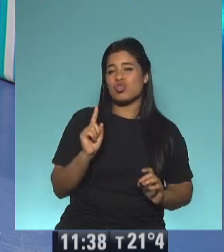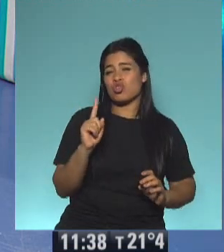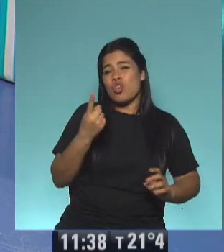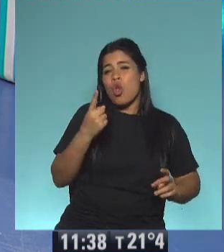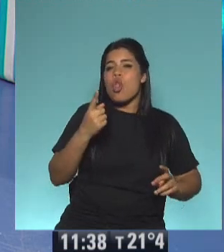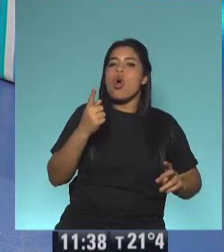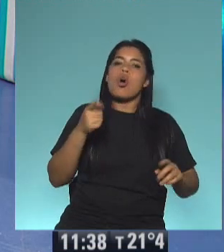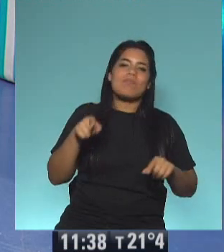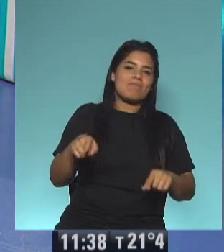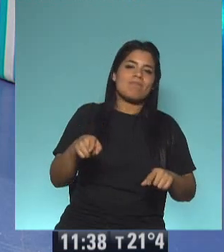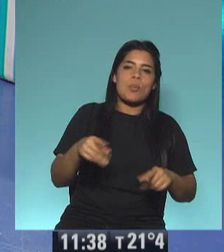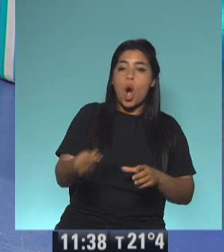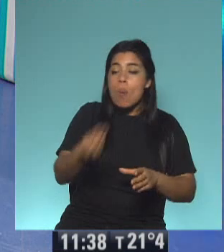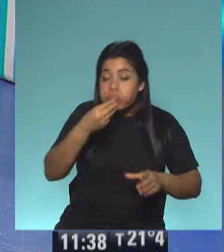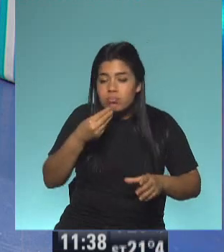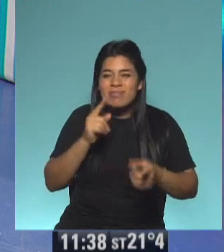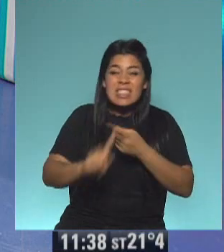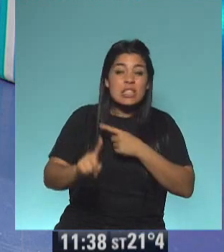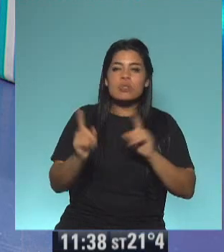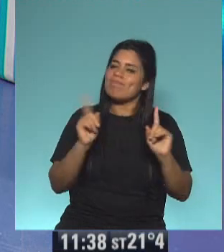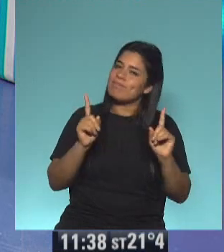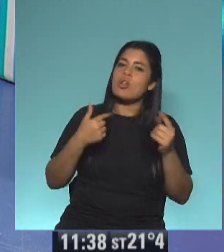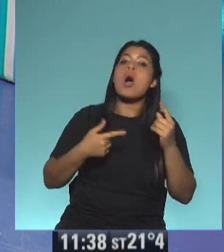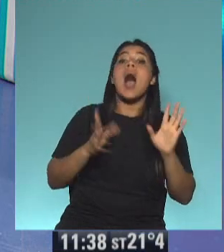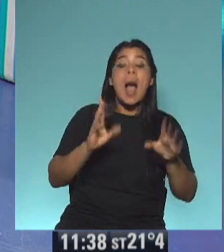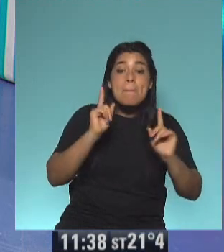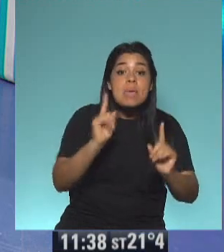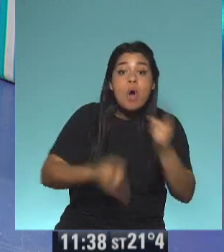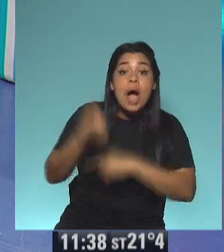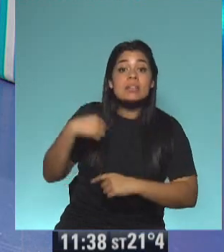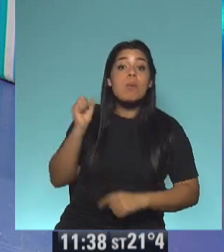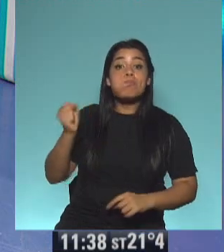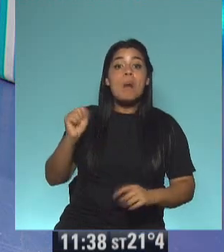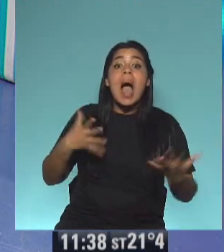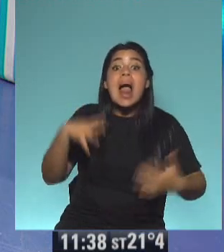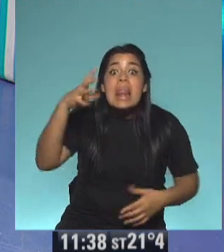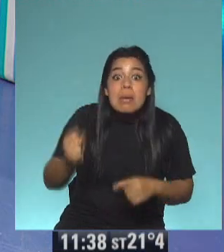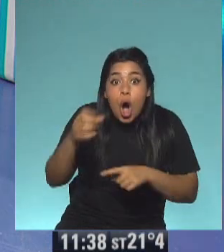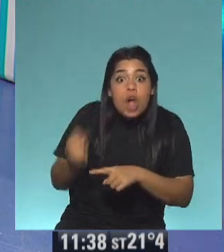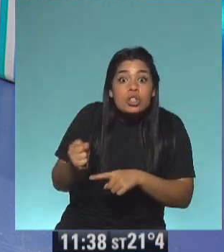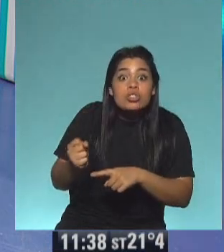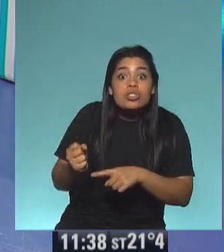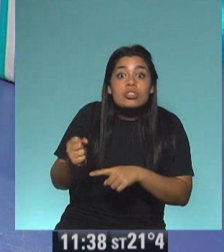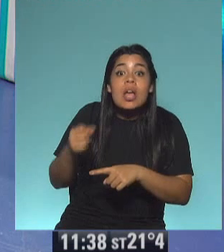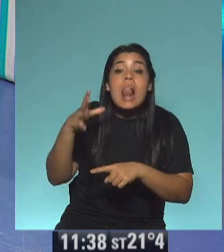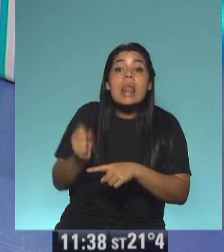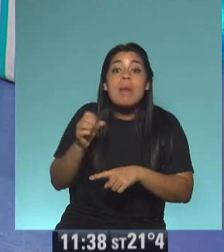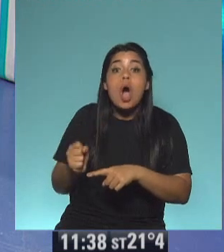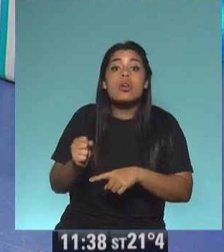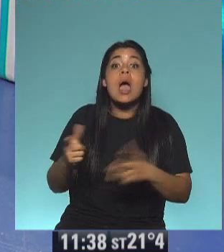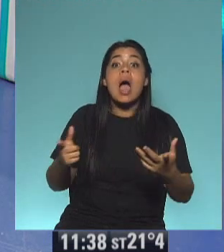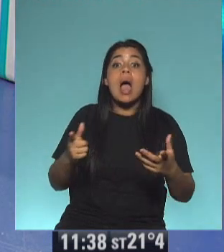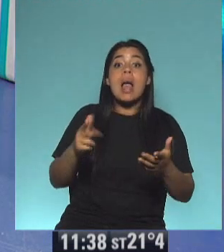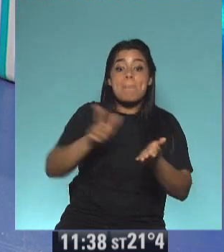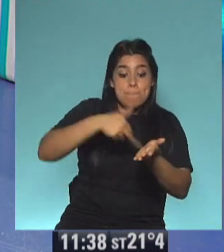pero en esto te encanta. Cítrico que ayer probaste. Ah. Limón. Sí, ¿y qué es? ¿Una